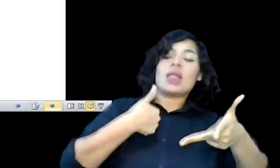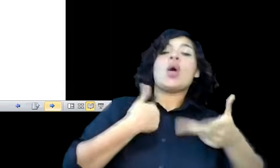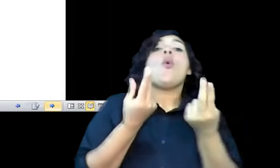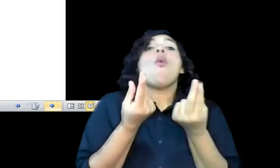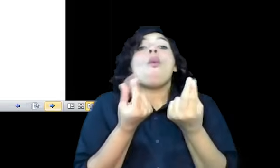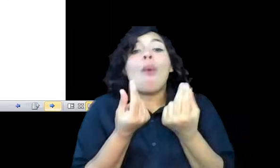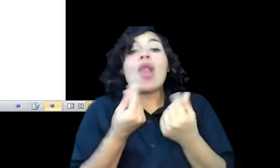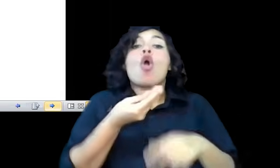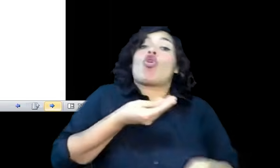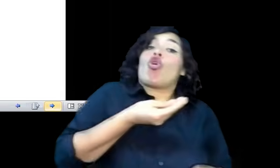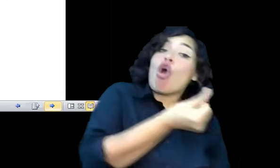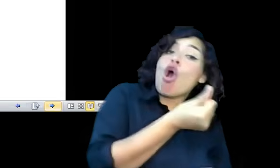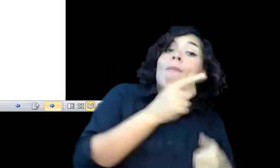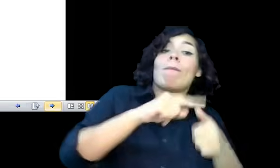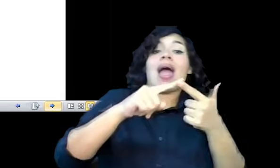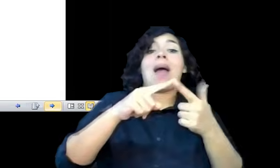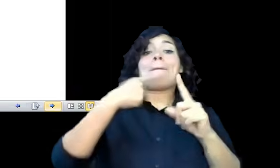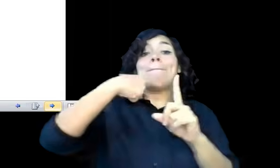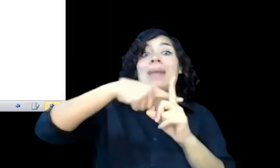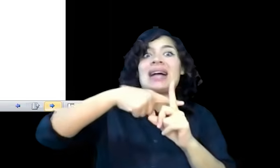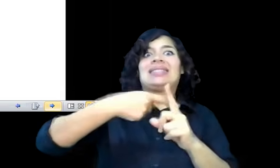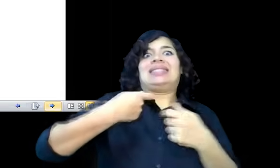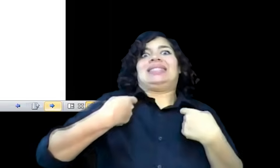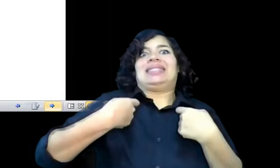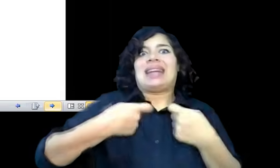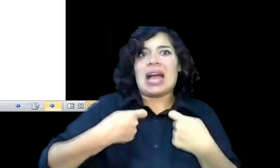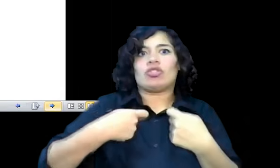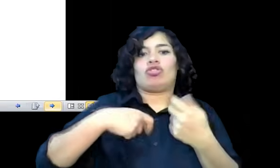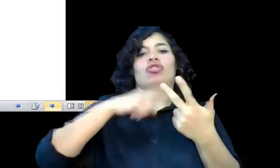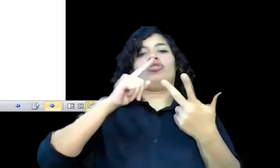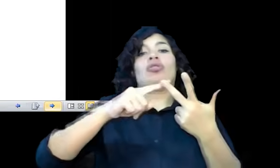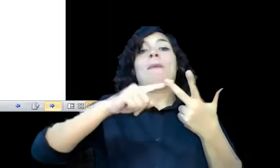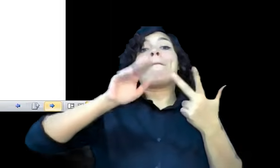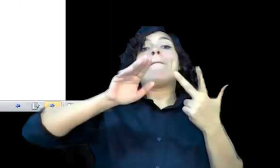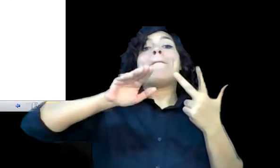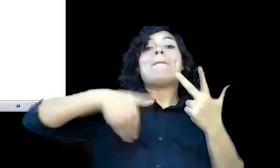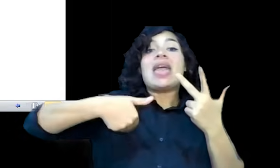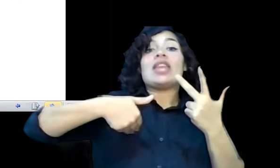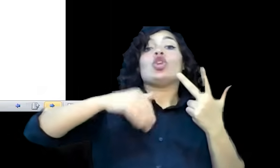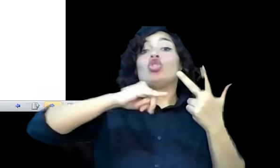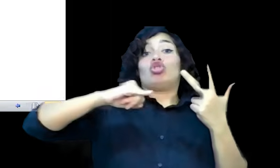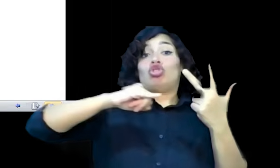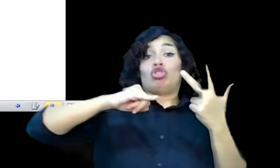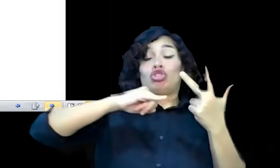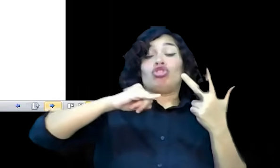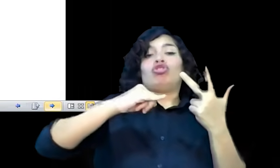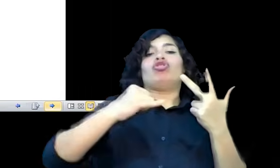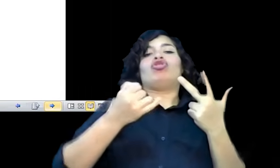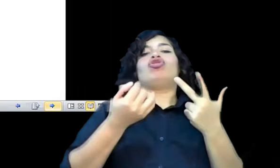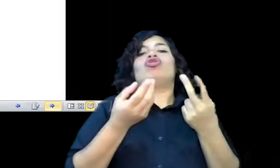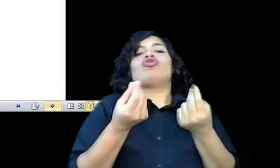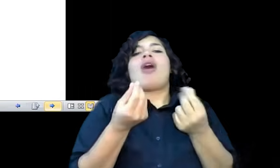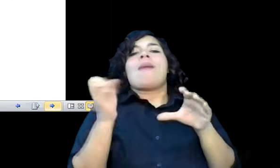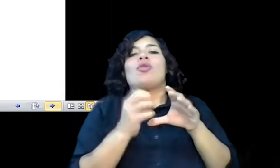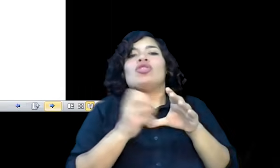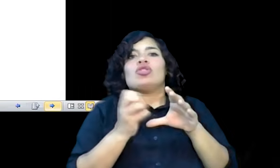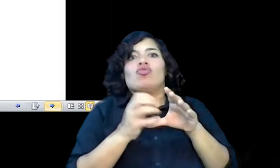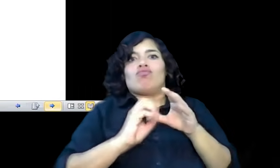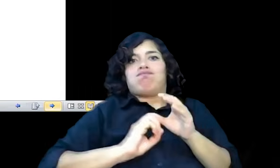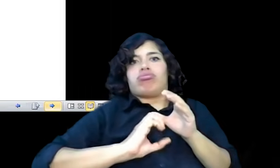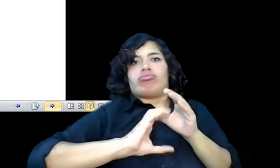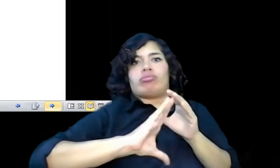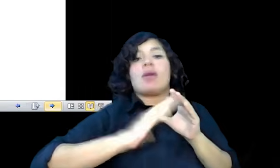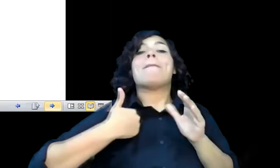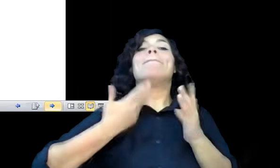de compra más los gastos, menos la amortización acumulada. Pero me cambia la comparación